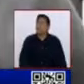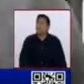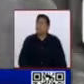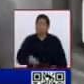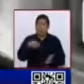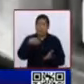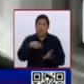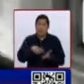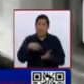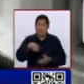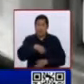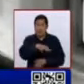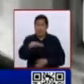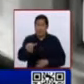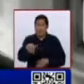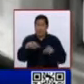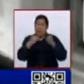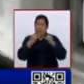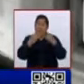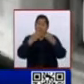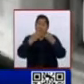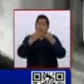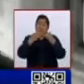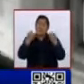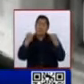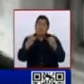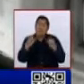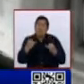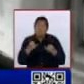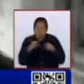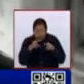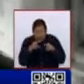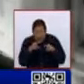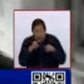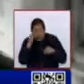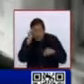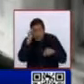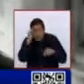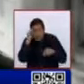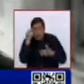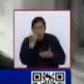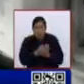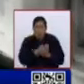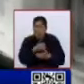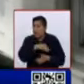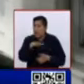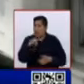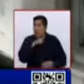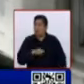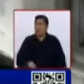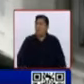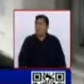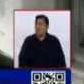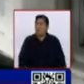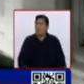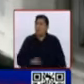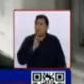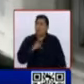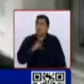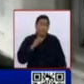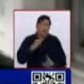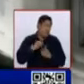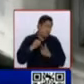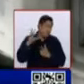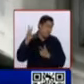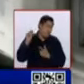Y sería en este lugar donde una figura extraña fue visualizado por visitantes que llegaron hasta este coche pasajero. ¿Real o